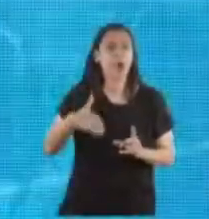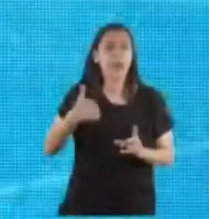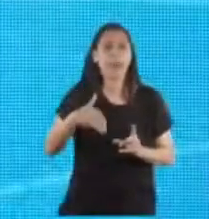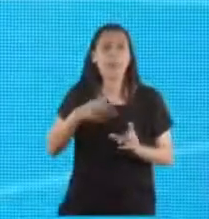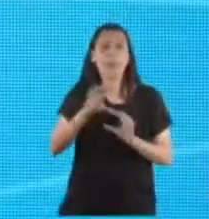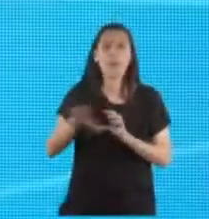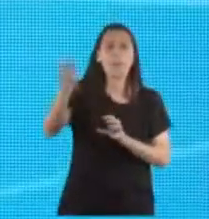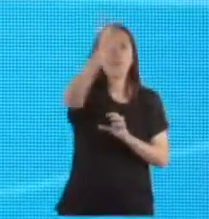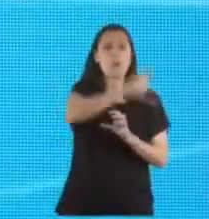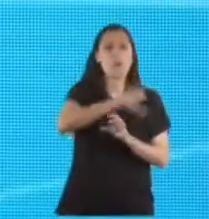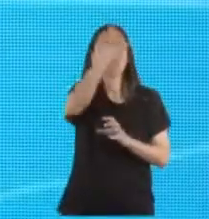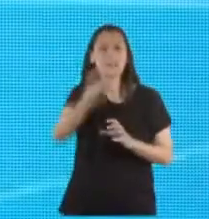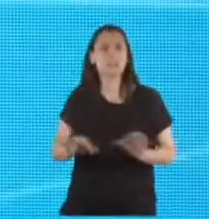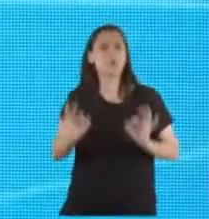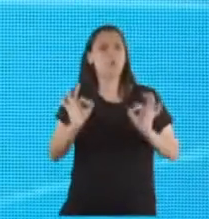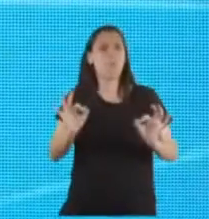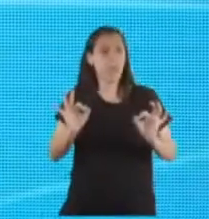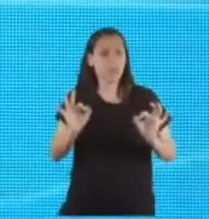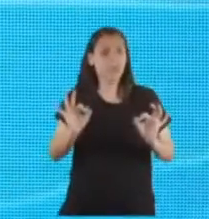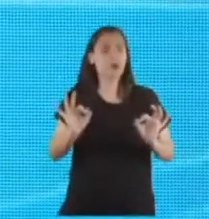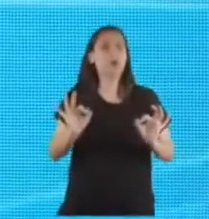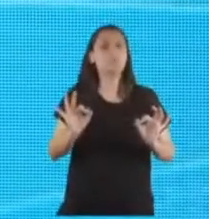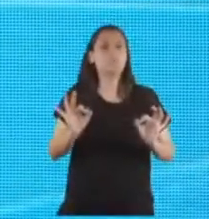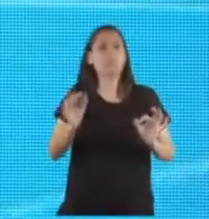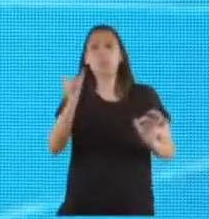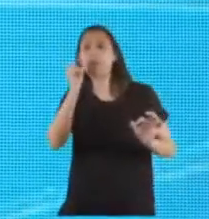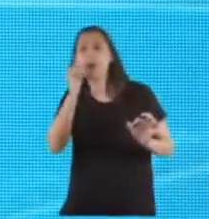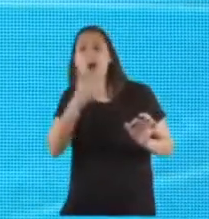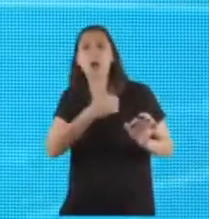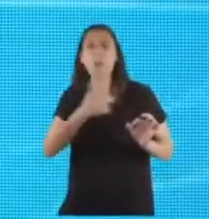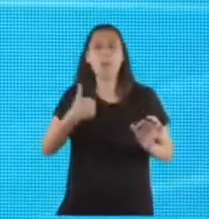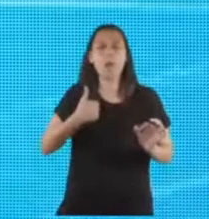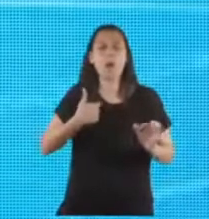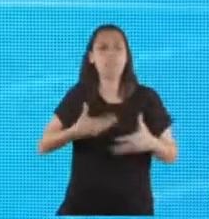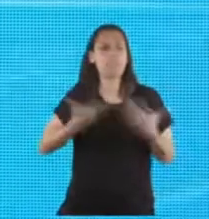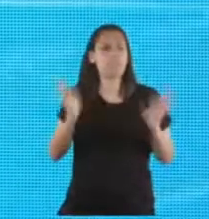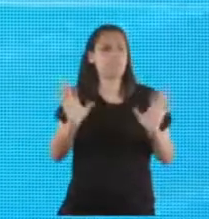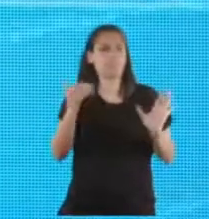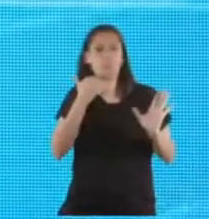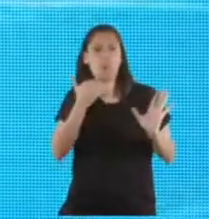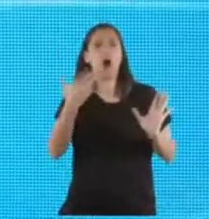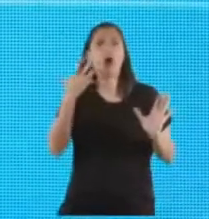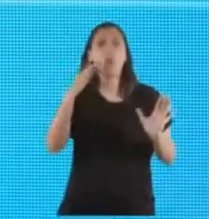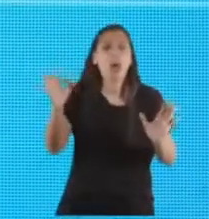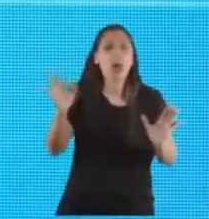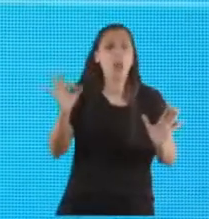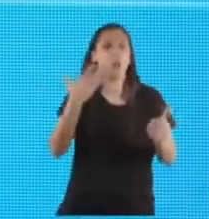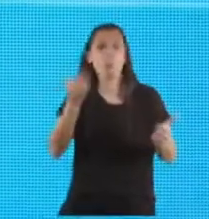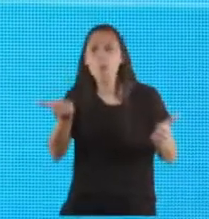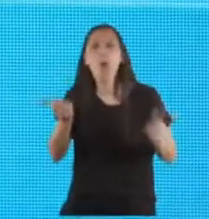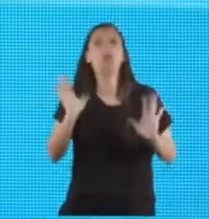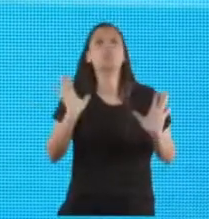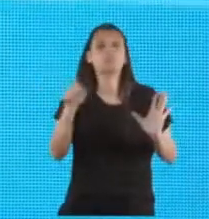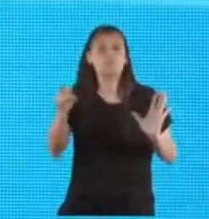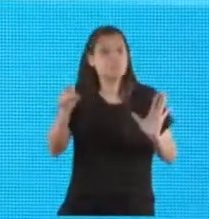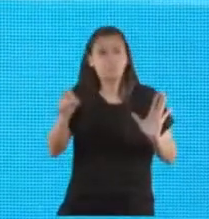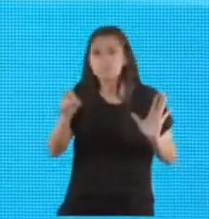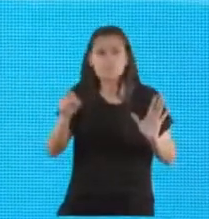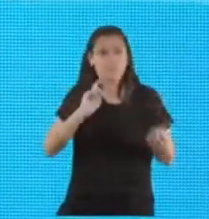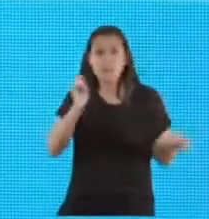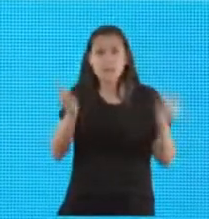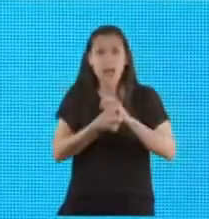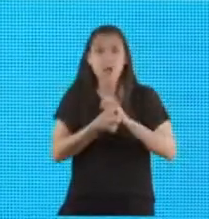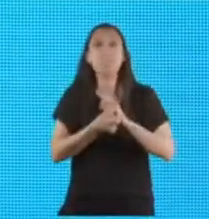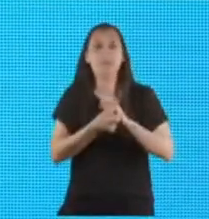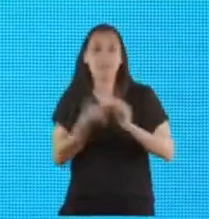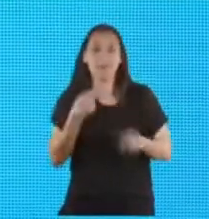país dejan de ser papás, dejan de ser abuelos, para transformarse en